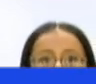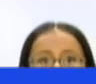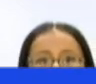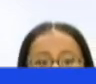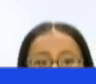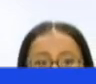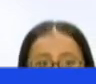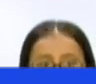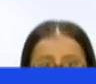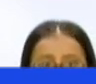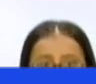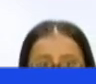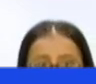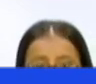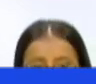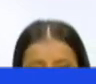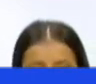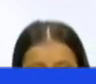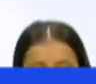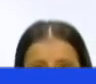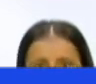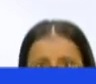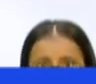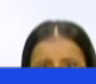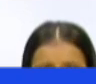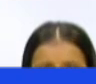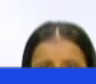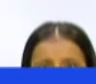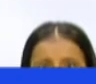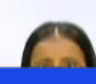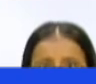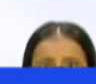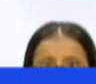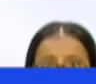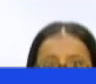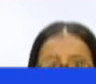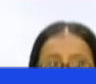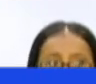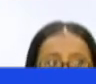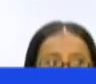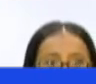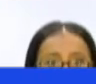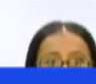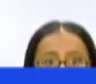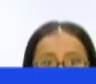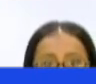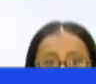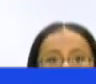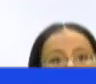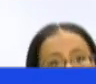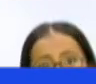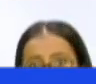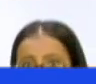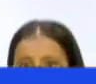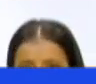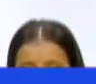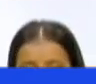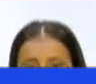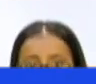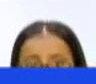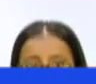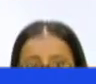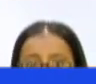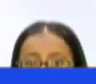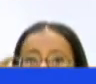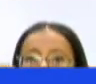él y a Yanni Rosenthal 20 millones de lempiras proveniente